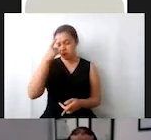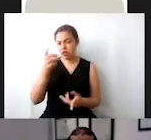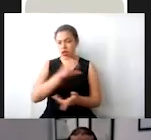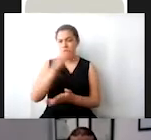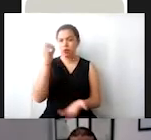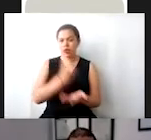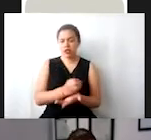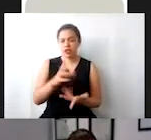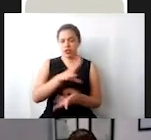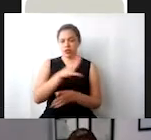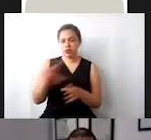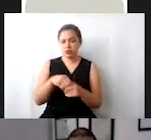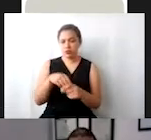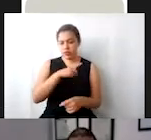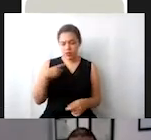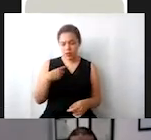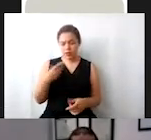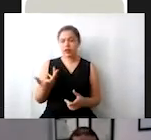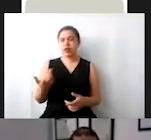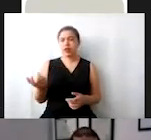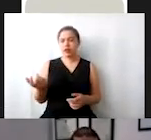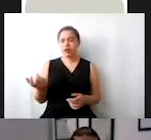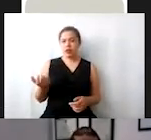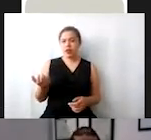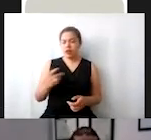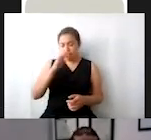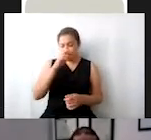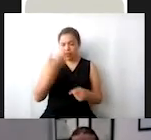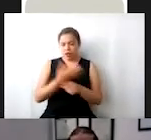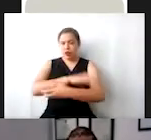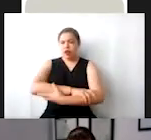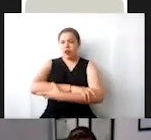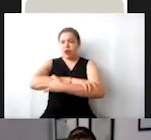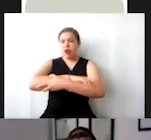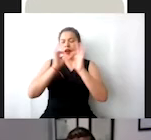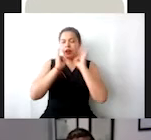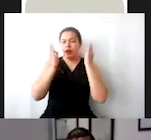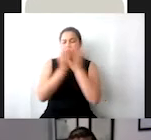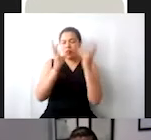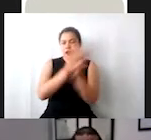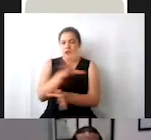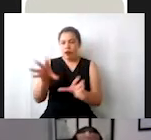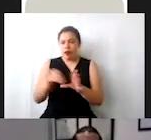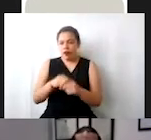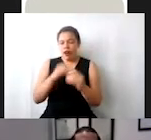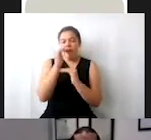obligaciones. Entonces, esta responsabilidad solidaria se da de forma total, no hay límite.